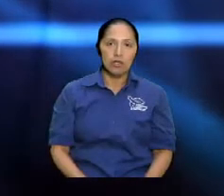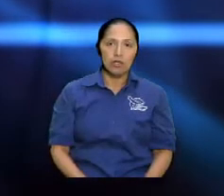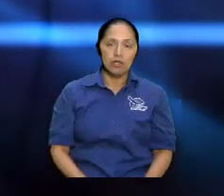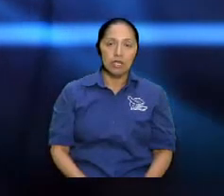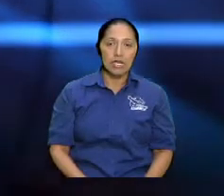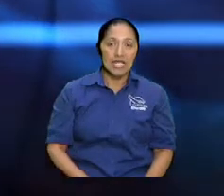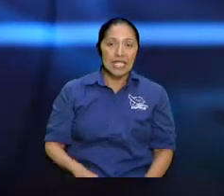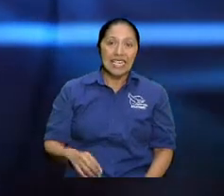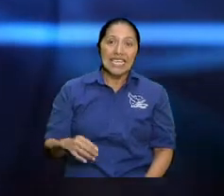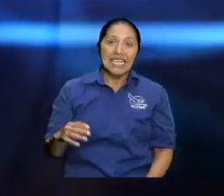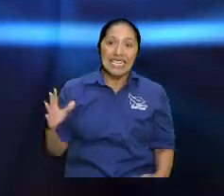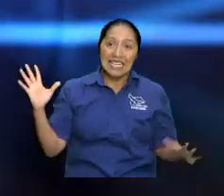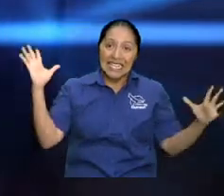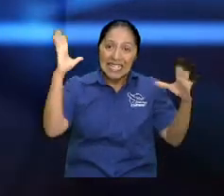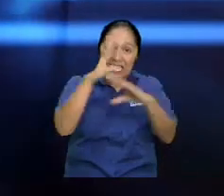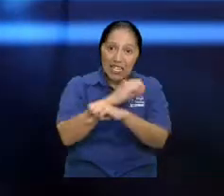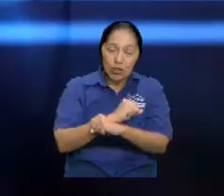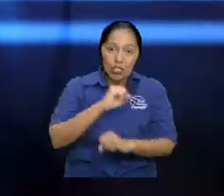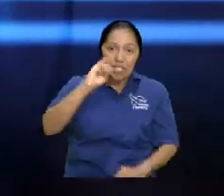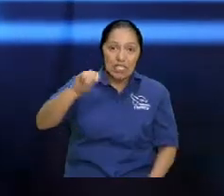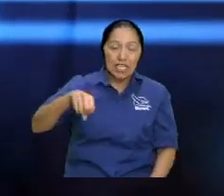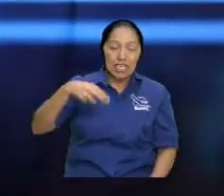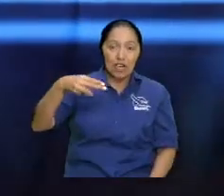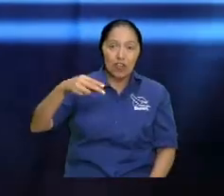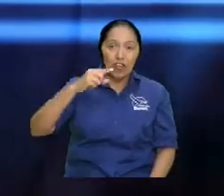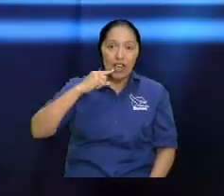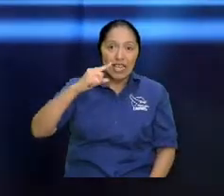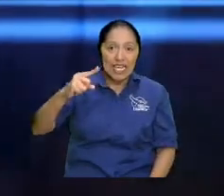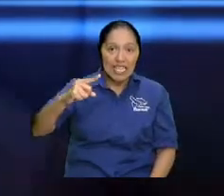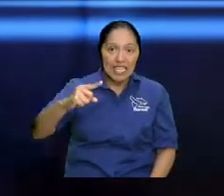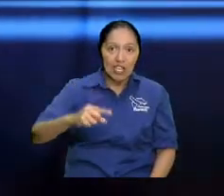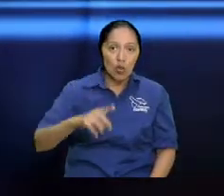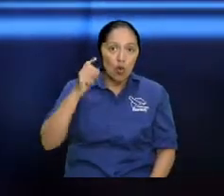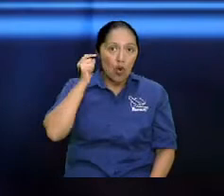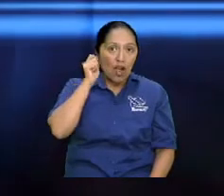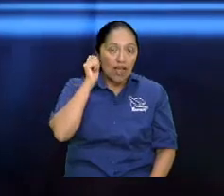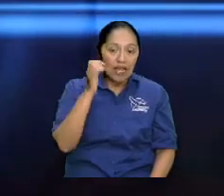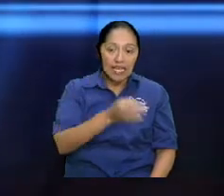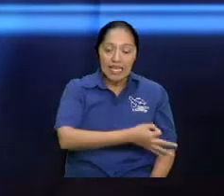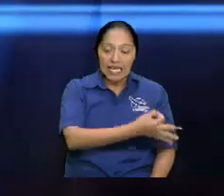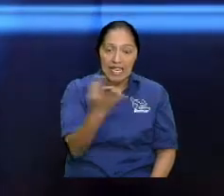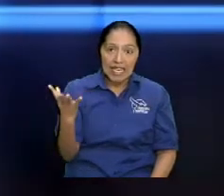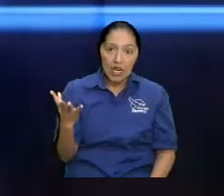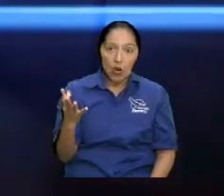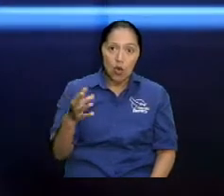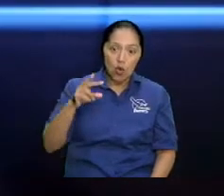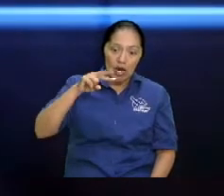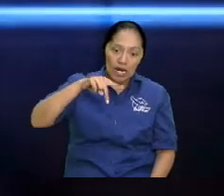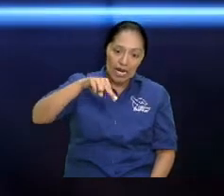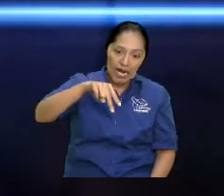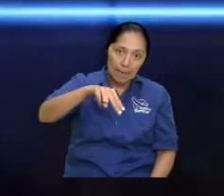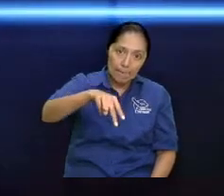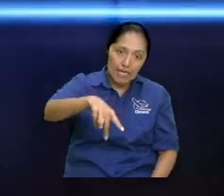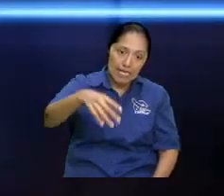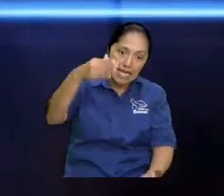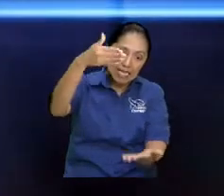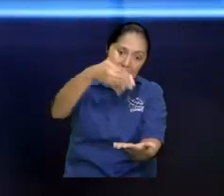levántate, desciende contra el campamento, porque lo he entregado en tus manos. Pero si tienes